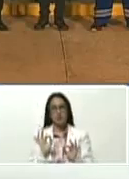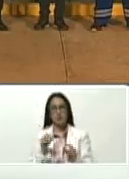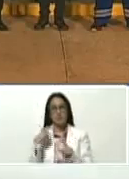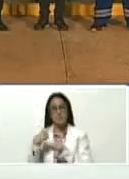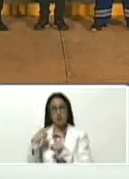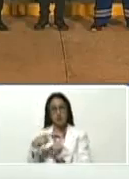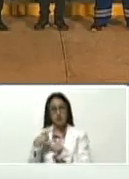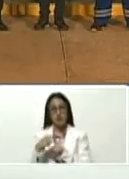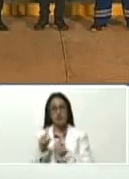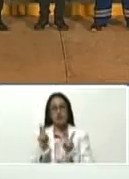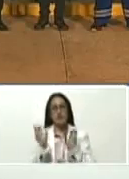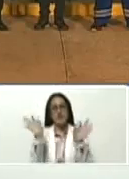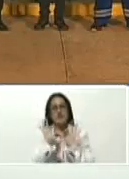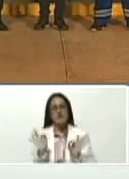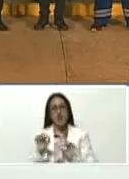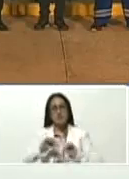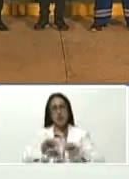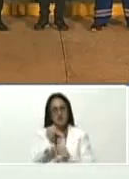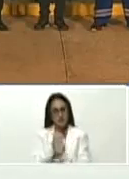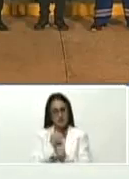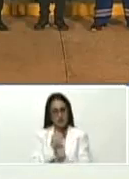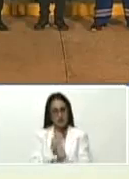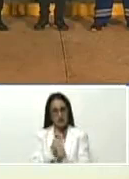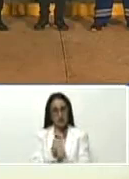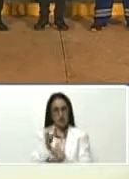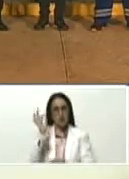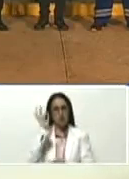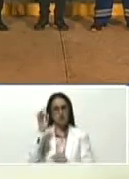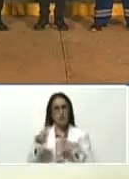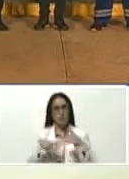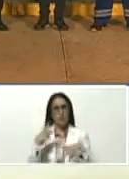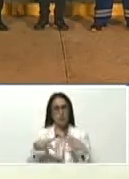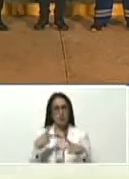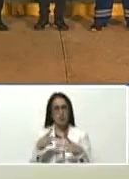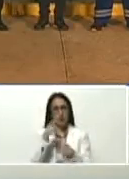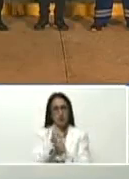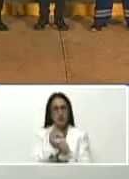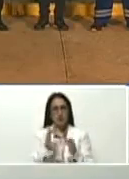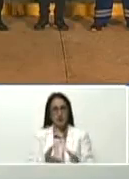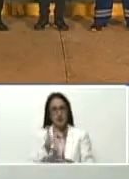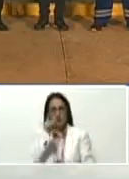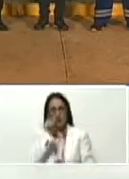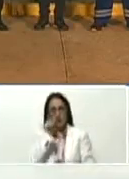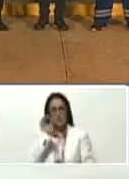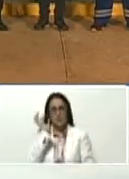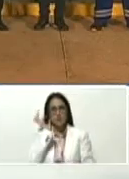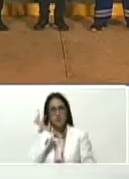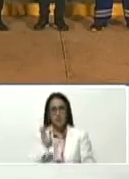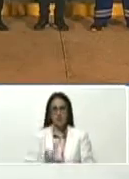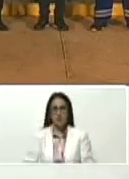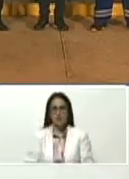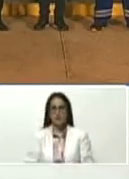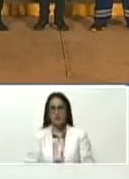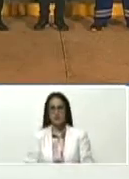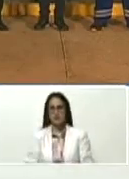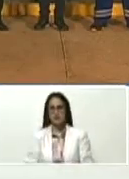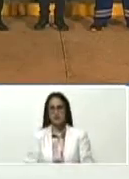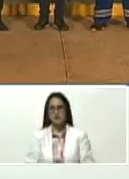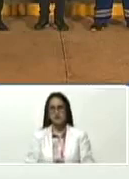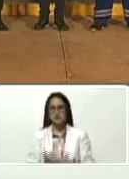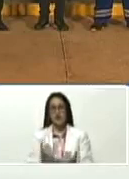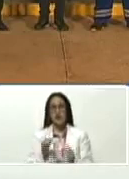de un nuevo modelo de gestión de los consejos productivos de los trabajadores y las trabajadoras. Hemos dado en el clavo.